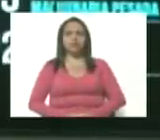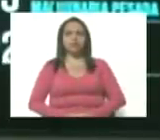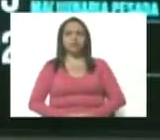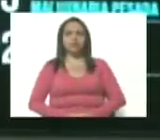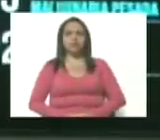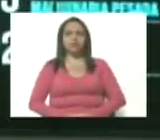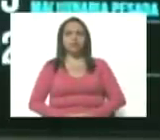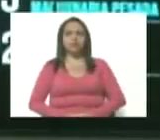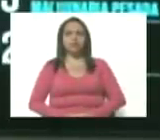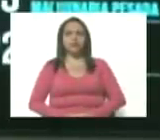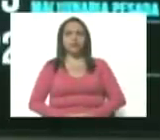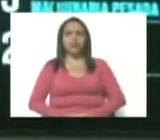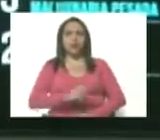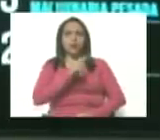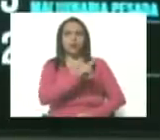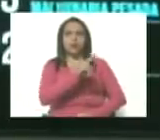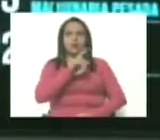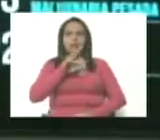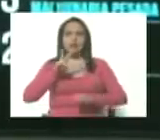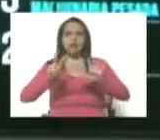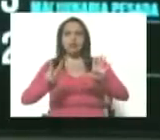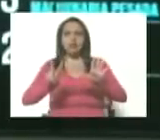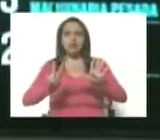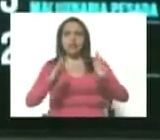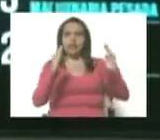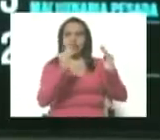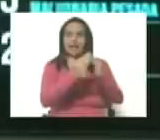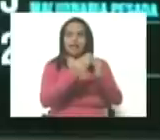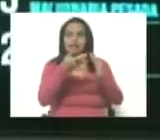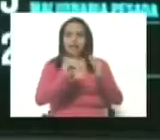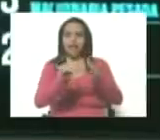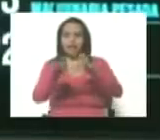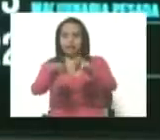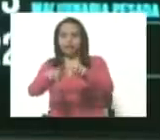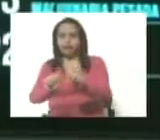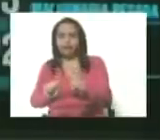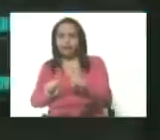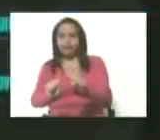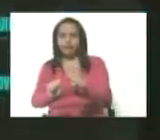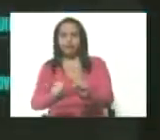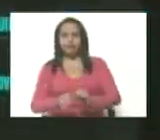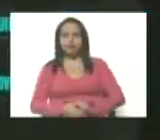27 inmuebles asegurados, incautados,